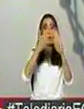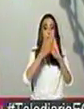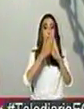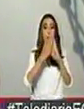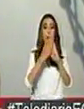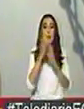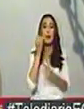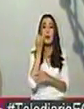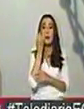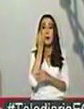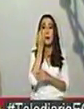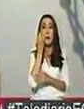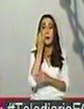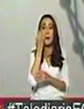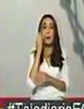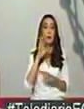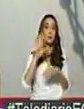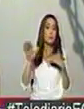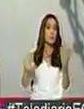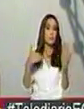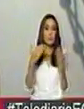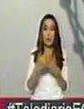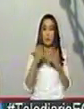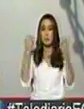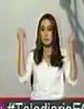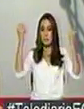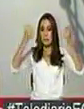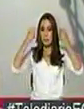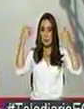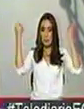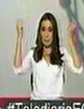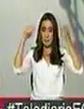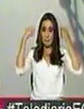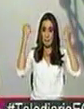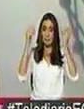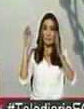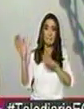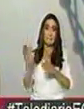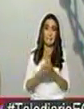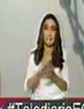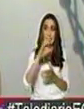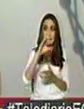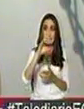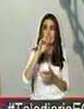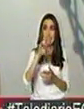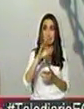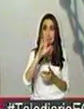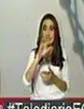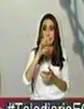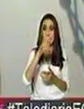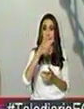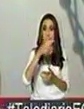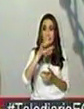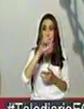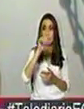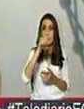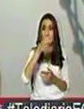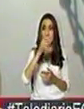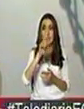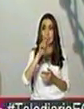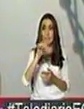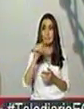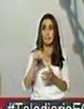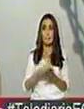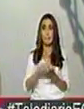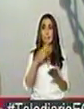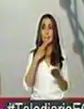plurinacionalidad, que donde todos los compañeros de vecinos de Cantón Mejía, de la parroquia Cotolagua, a nivel nacional, ojalá que mande, hemos